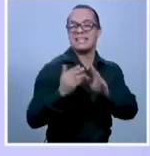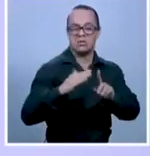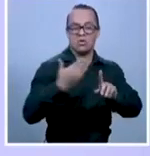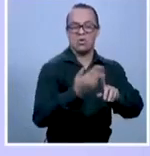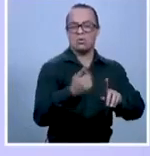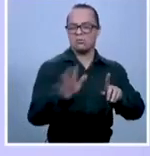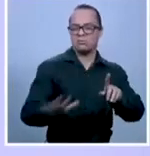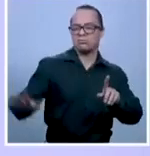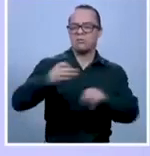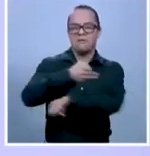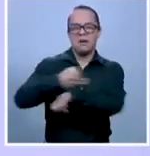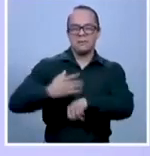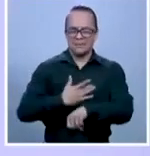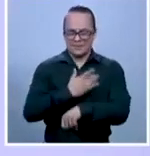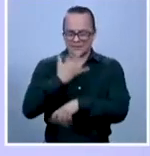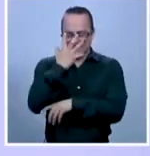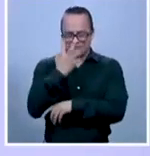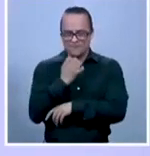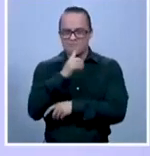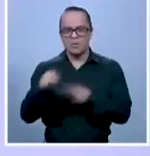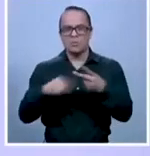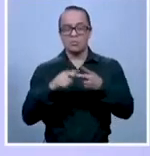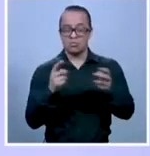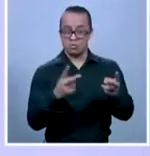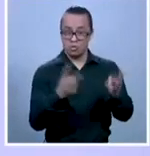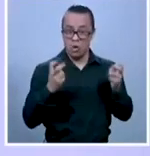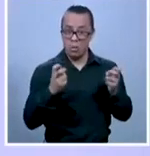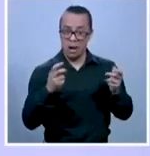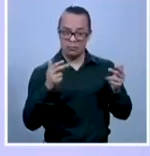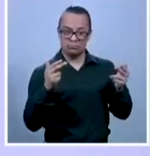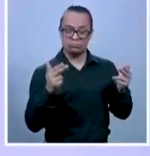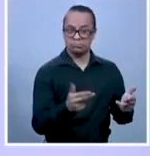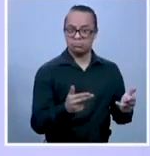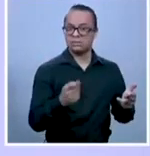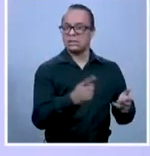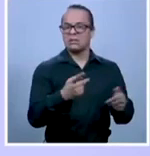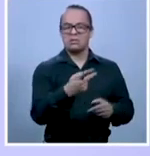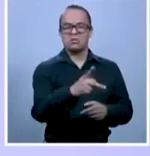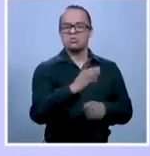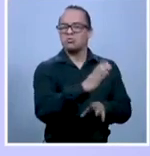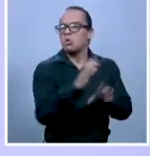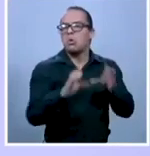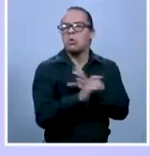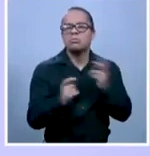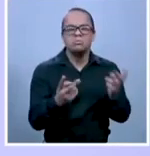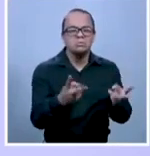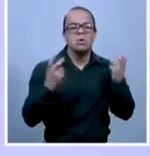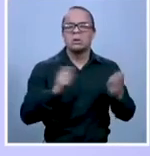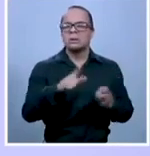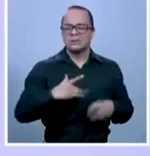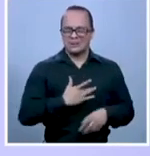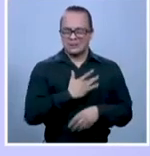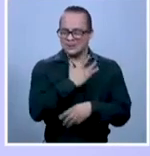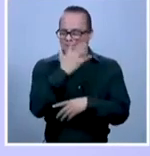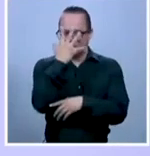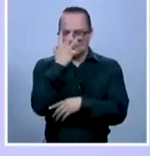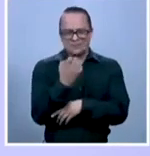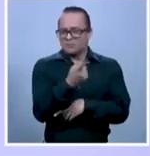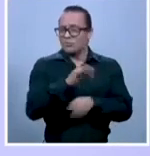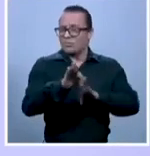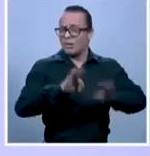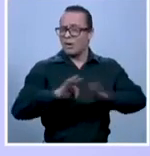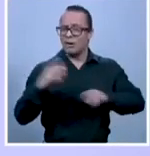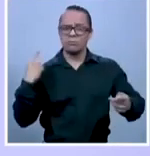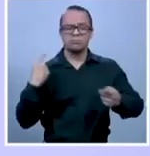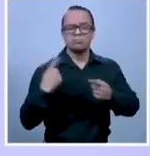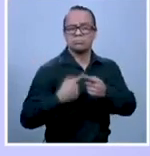cientos de familias. Detrás de cada robo está una persona que ve perdido el futuro de su esfuerzo, que fue precisamente por su trabajo, por